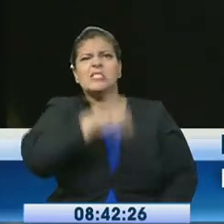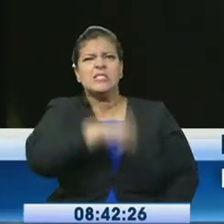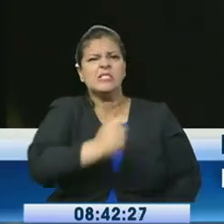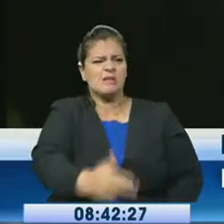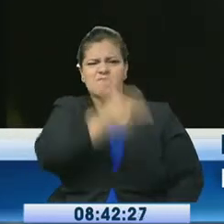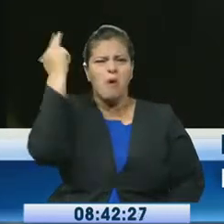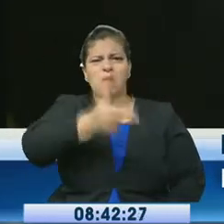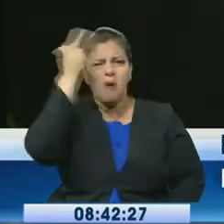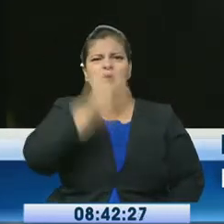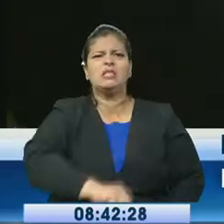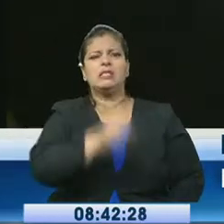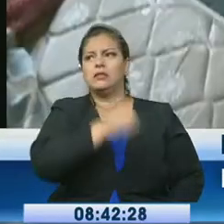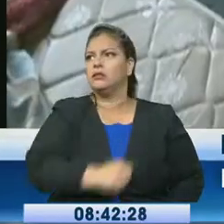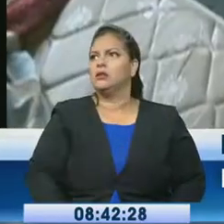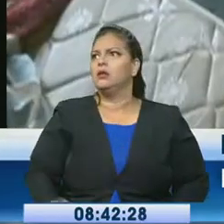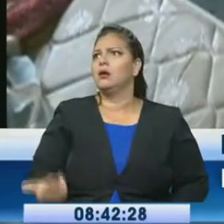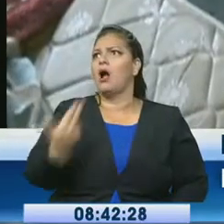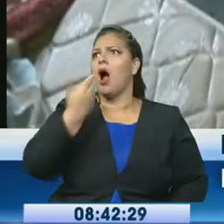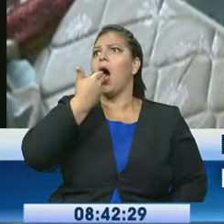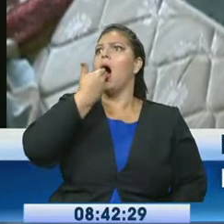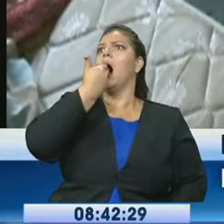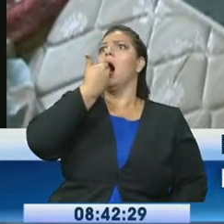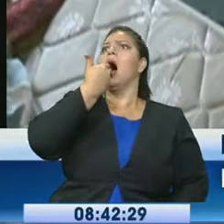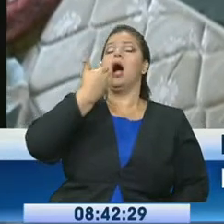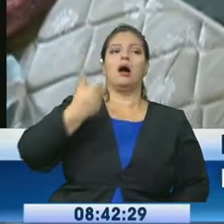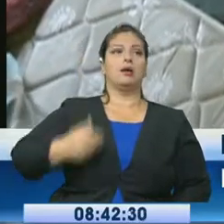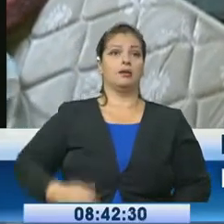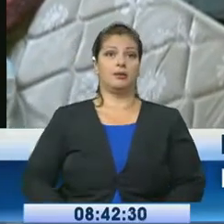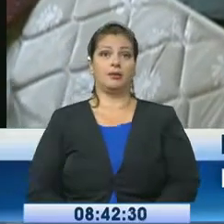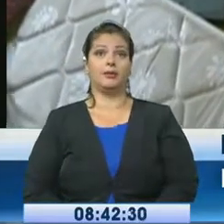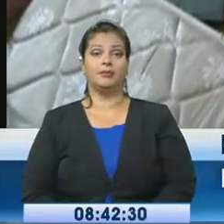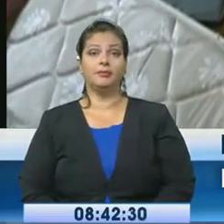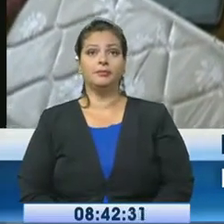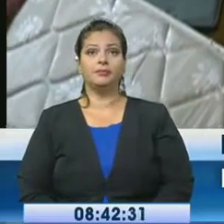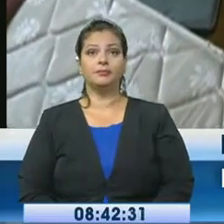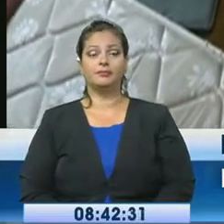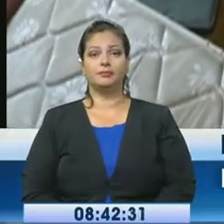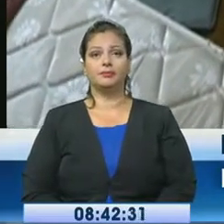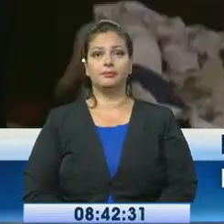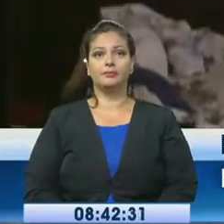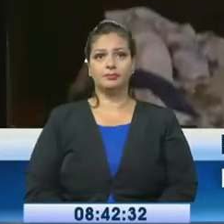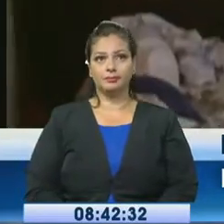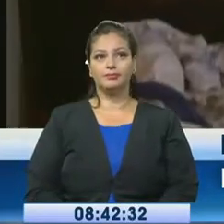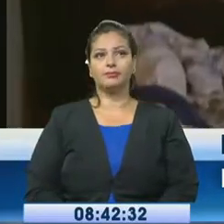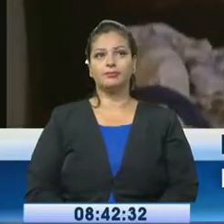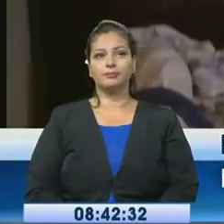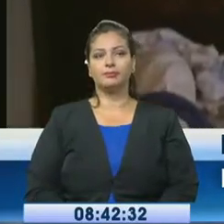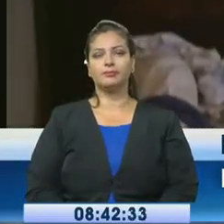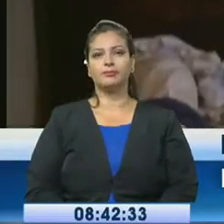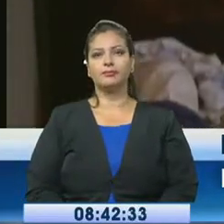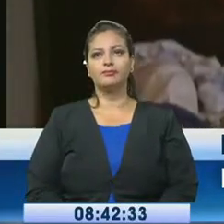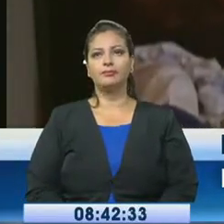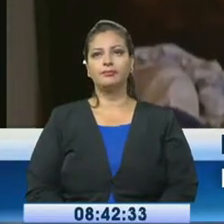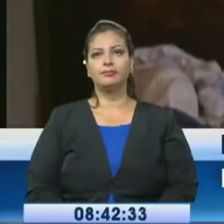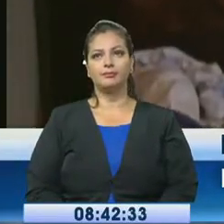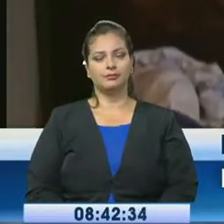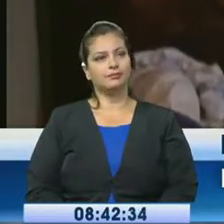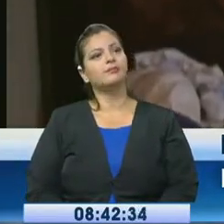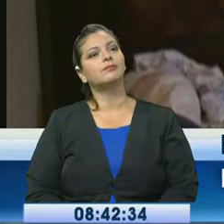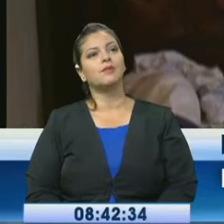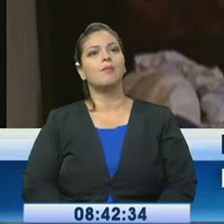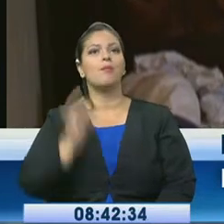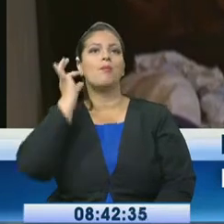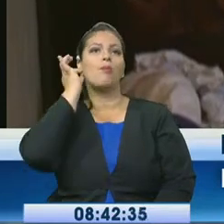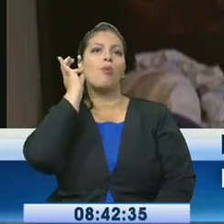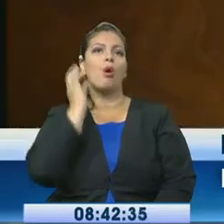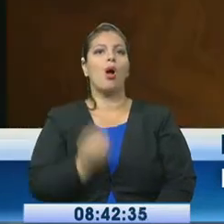metió la arma a la boca y... Horas antes del robo, la pareja de Fernando se fue a ver a la hija. Han pasado algunos días y no ha regresado ni se